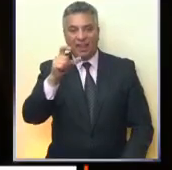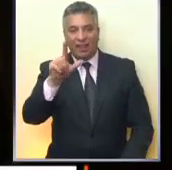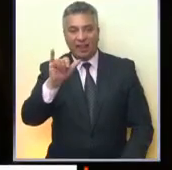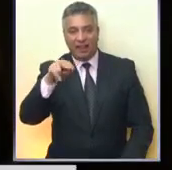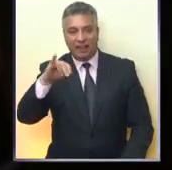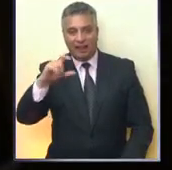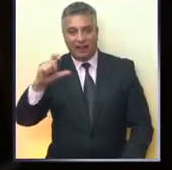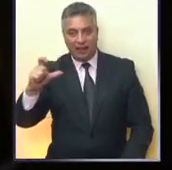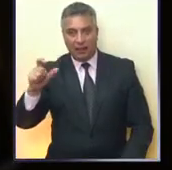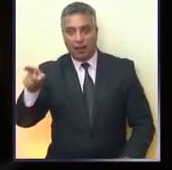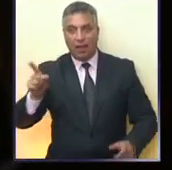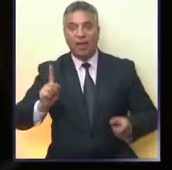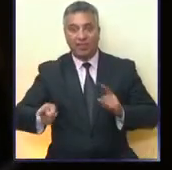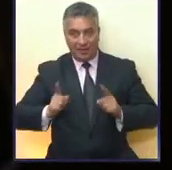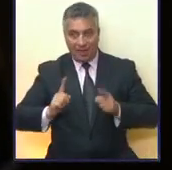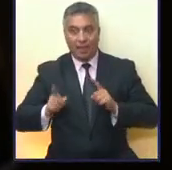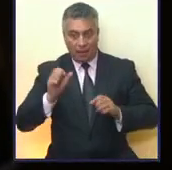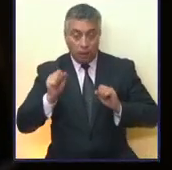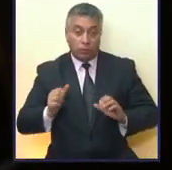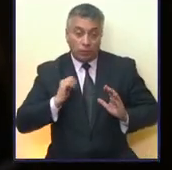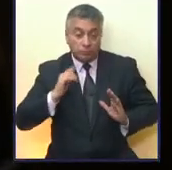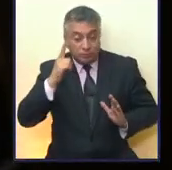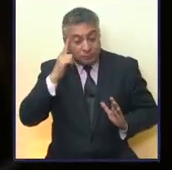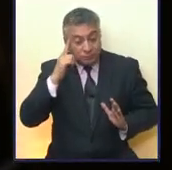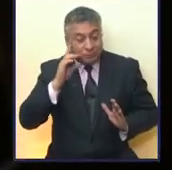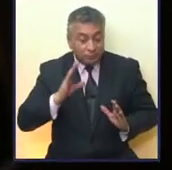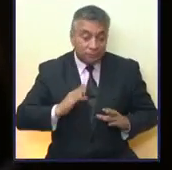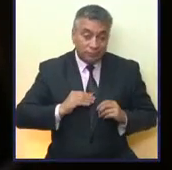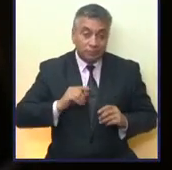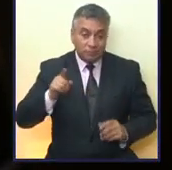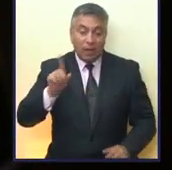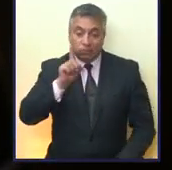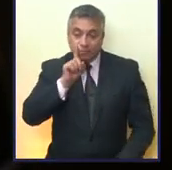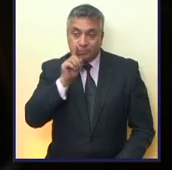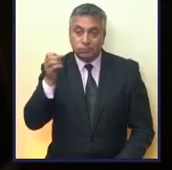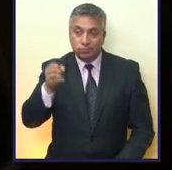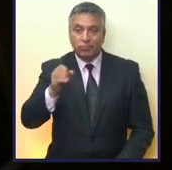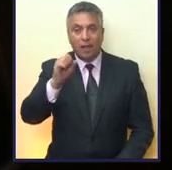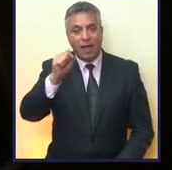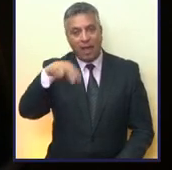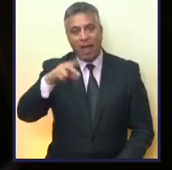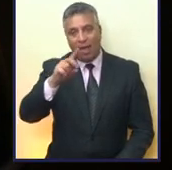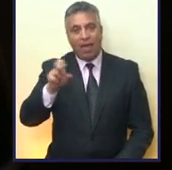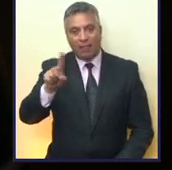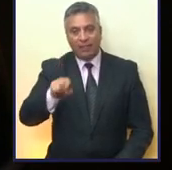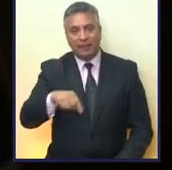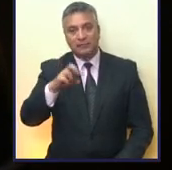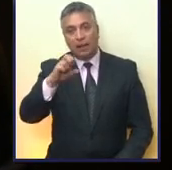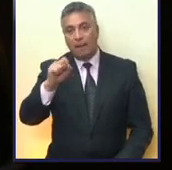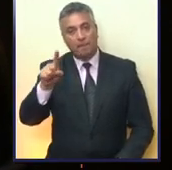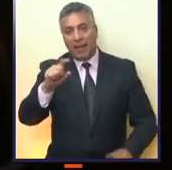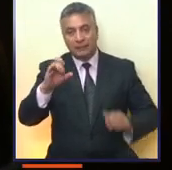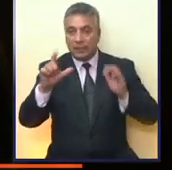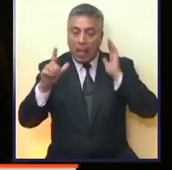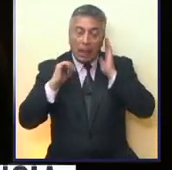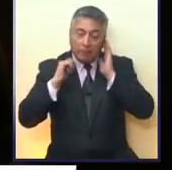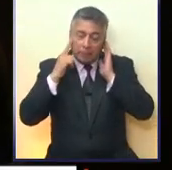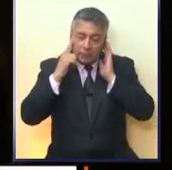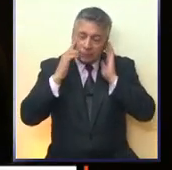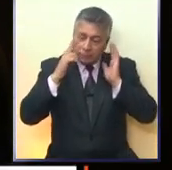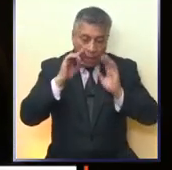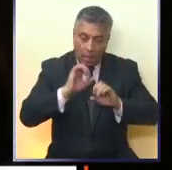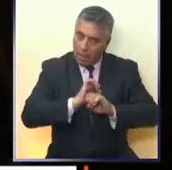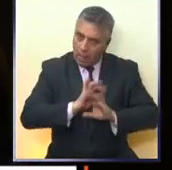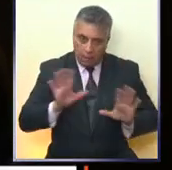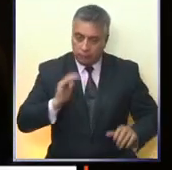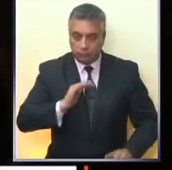del MIR, puedo asumir que sería Andrés Pascal, no lo tengo claro,